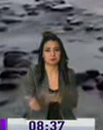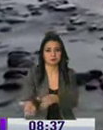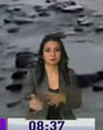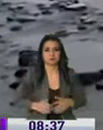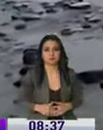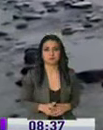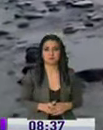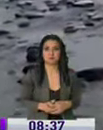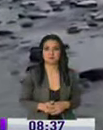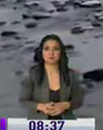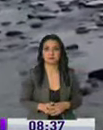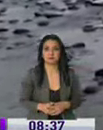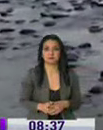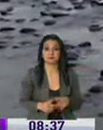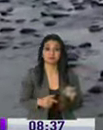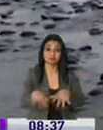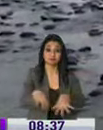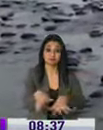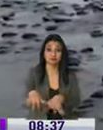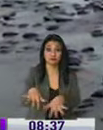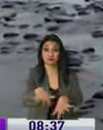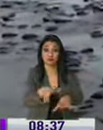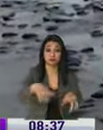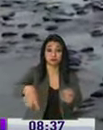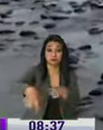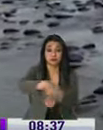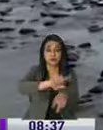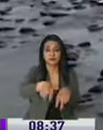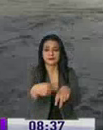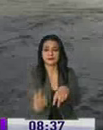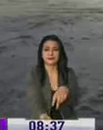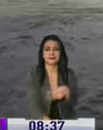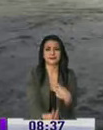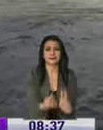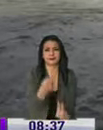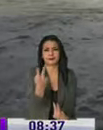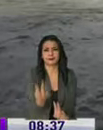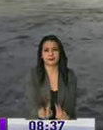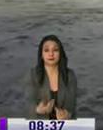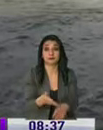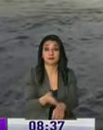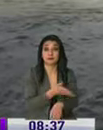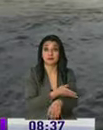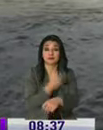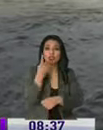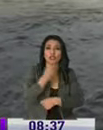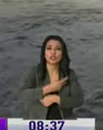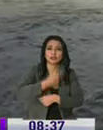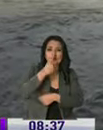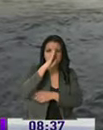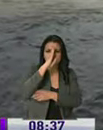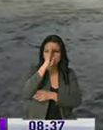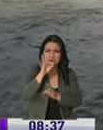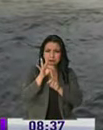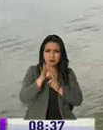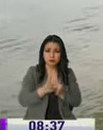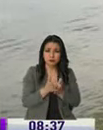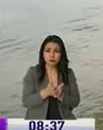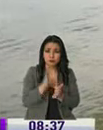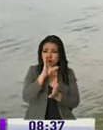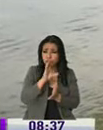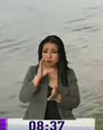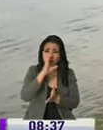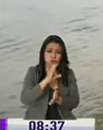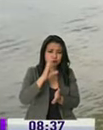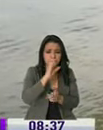fueron arrasados hasta este remolino. Fueron más de 48 horas de una exhaustiva búsqueda que parecía